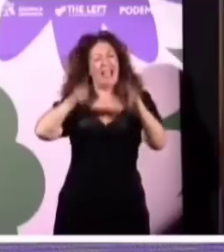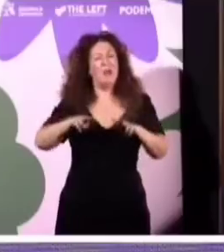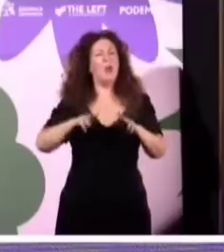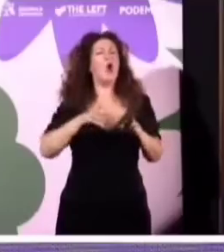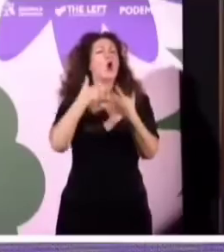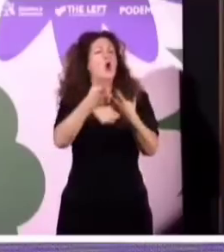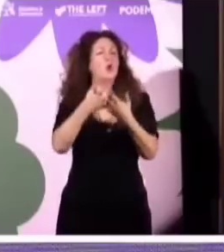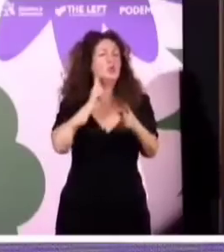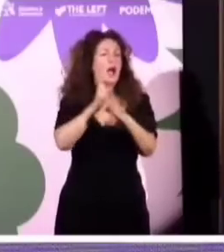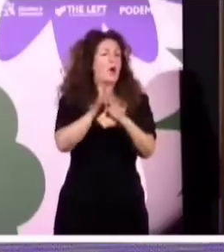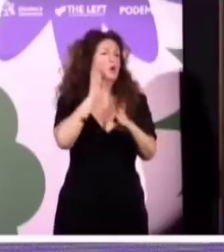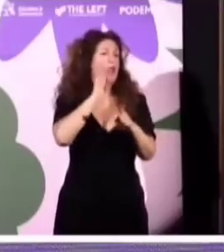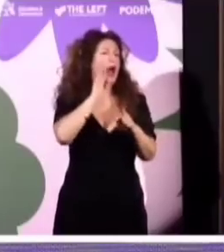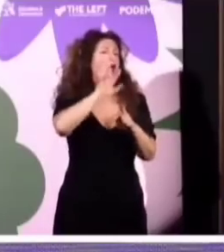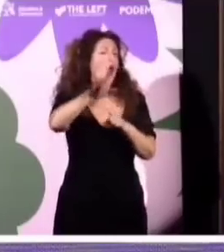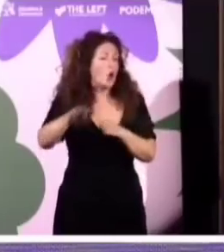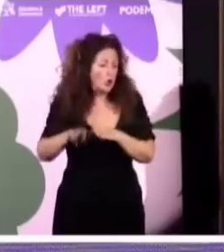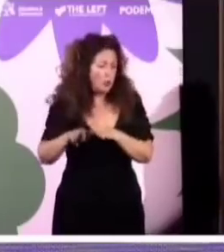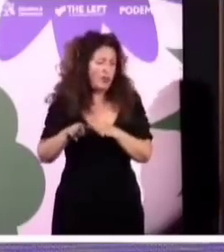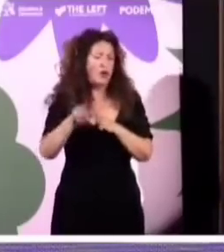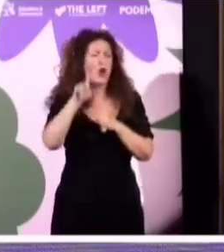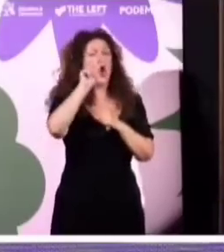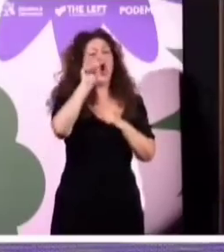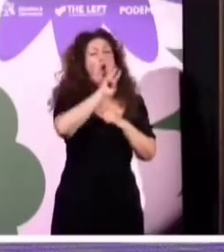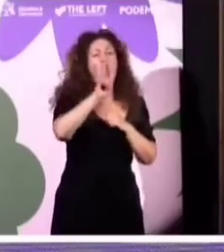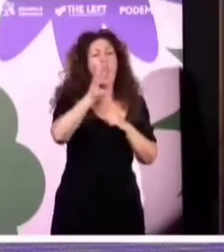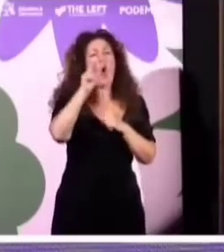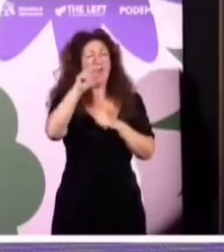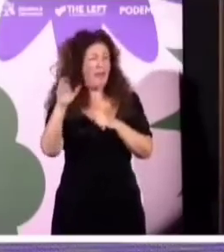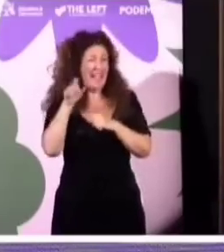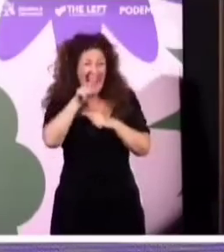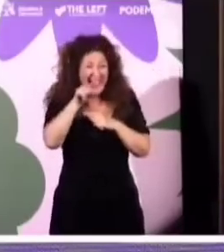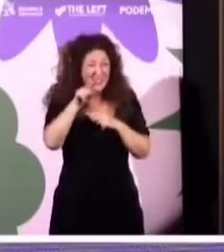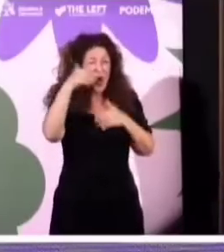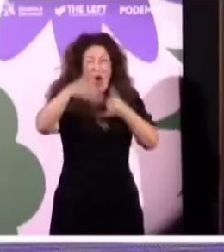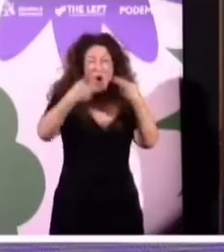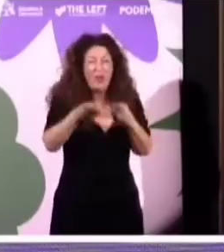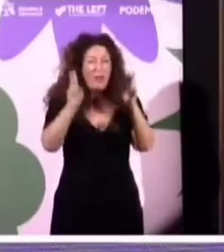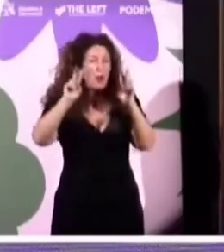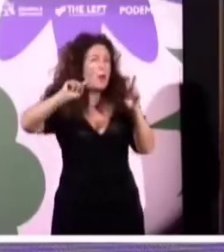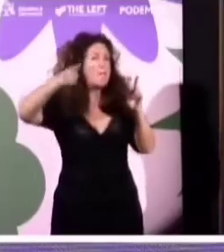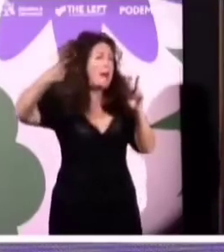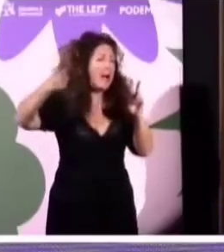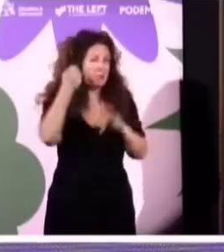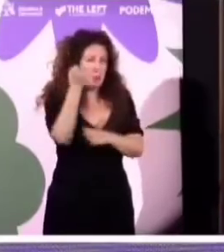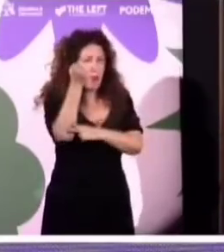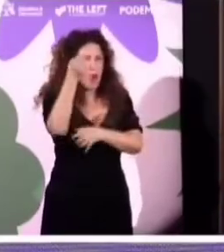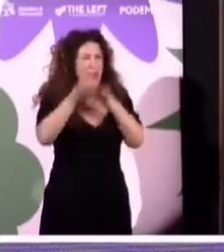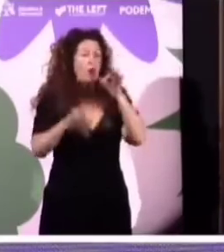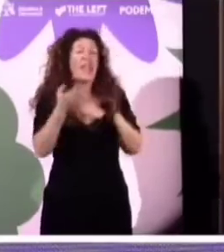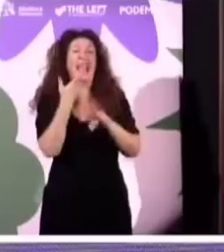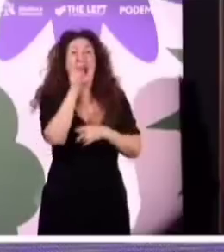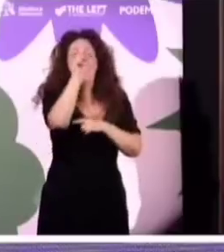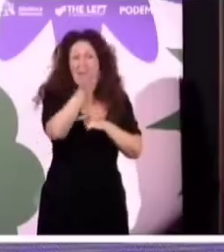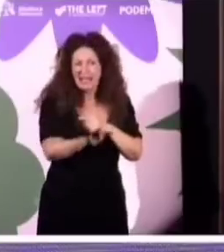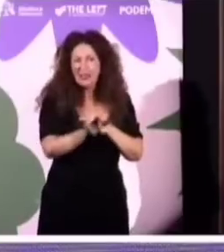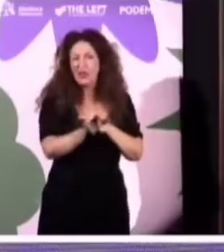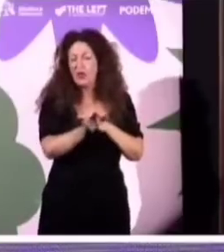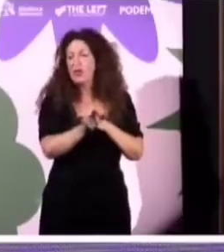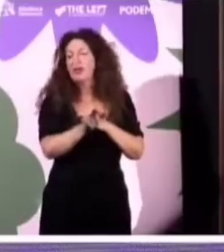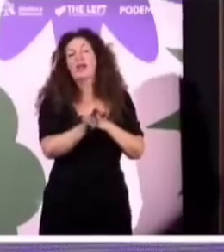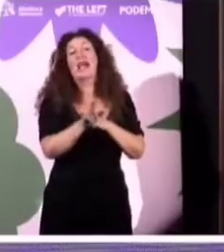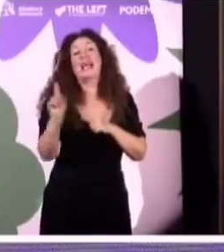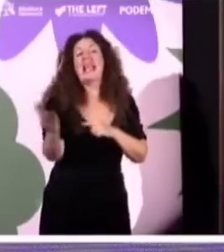y su lucha contra el lawfare. Nada democratizaría más el Poder Judicial en España que la persona que envió a la